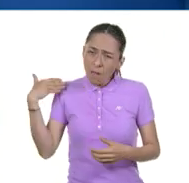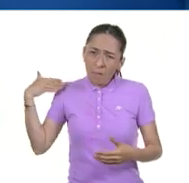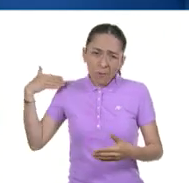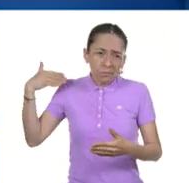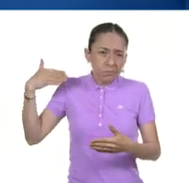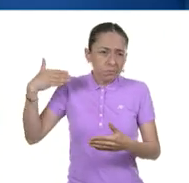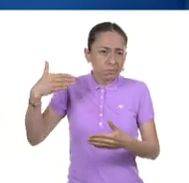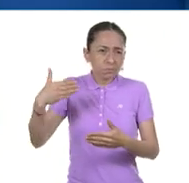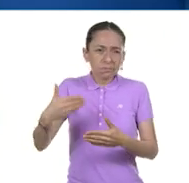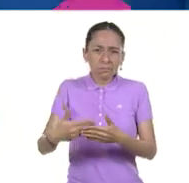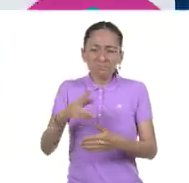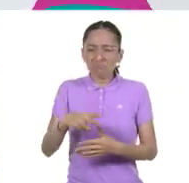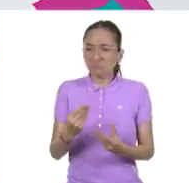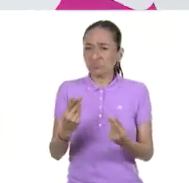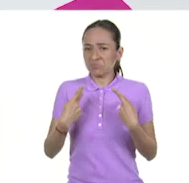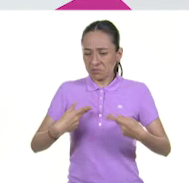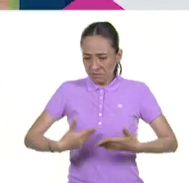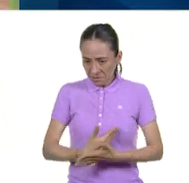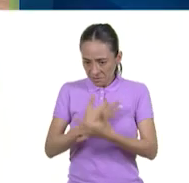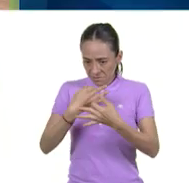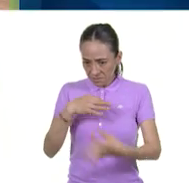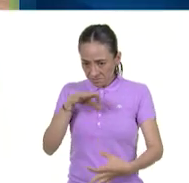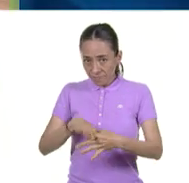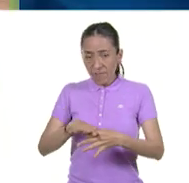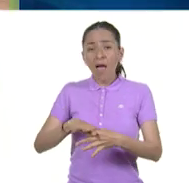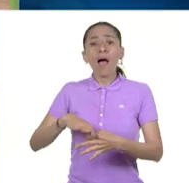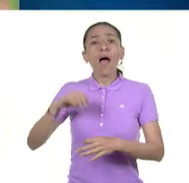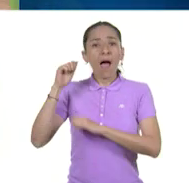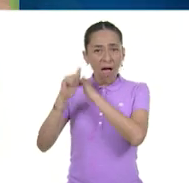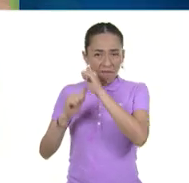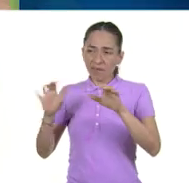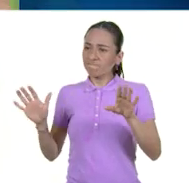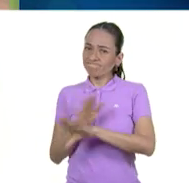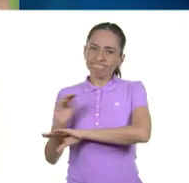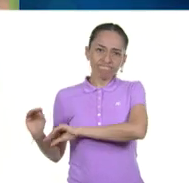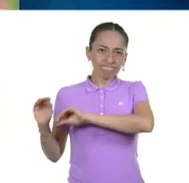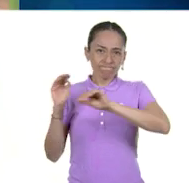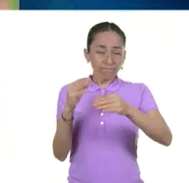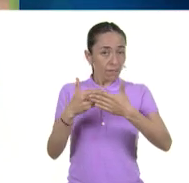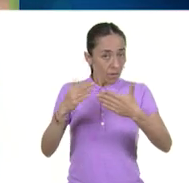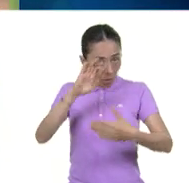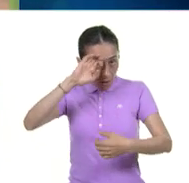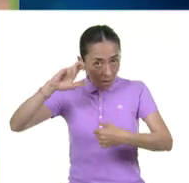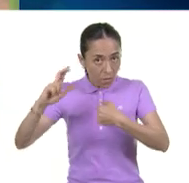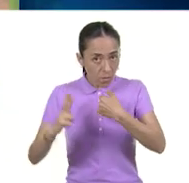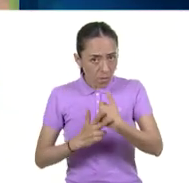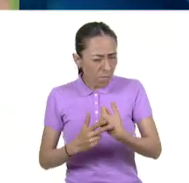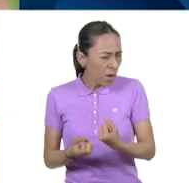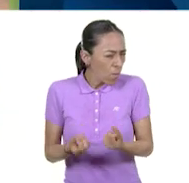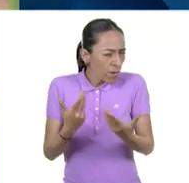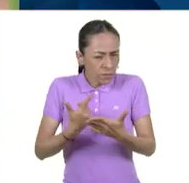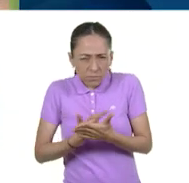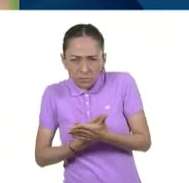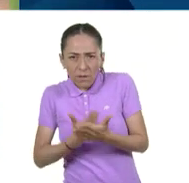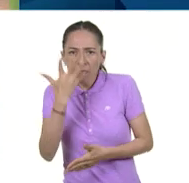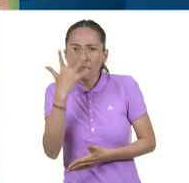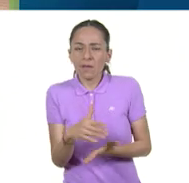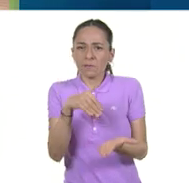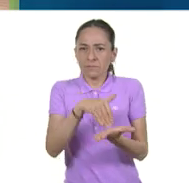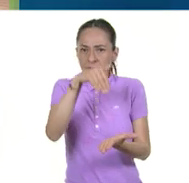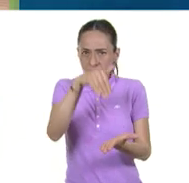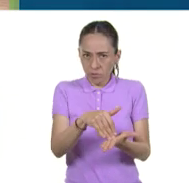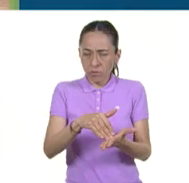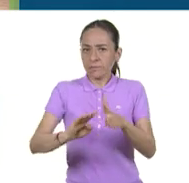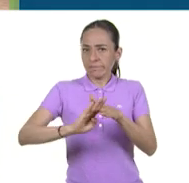trasladado fuera de su continente. Se calcula que hoy viven en Europa más de 10 millones de migrantes de